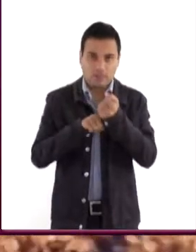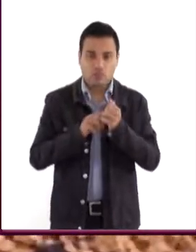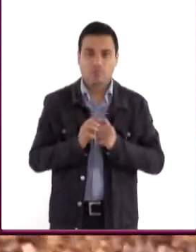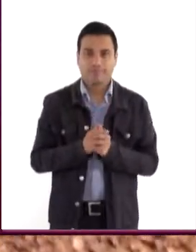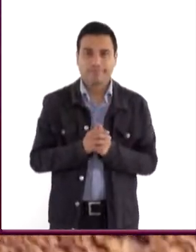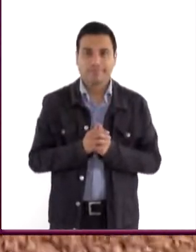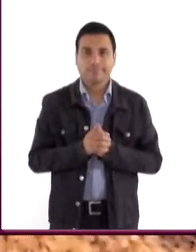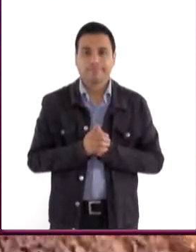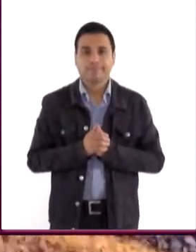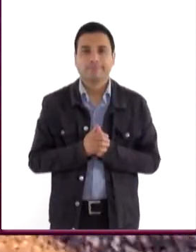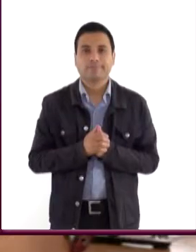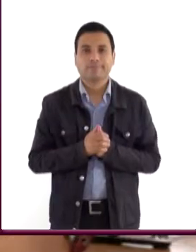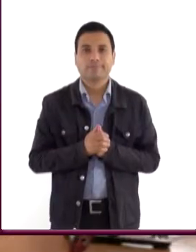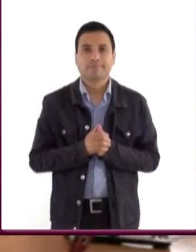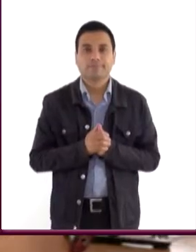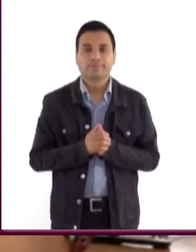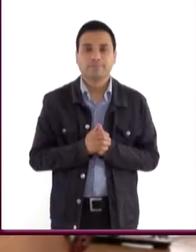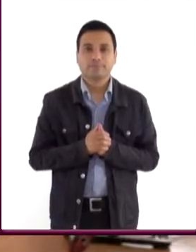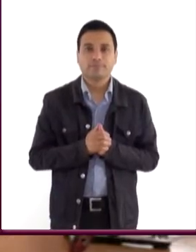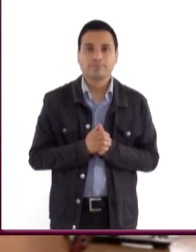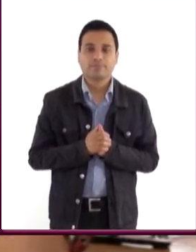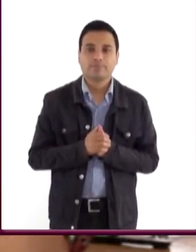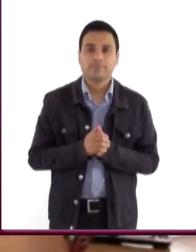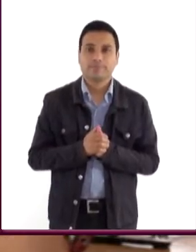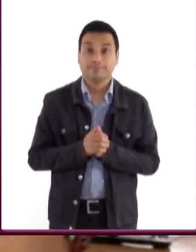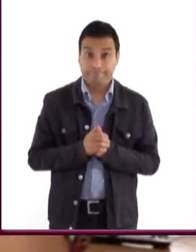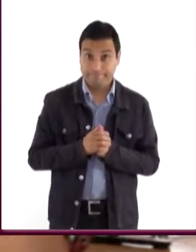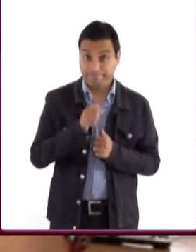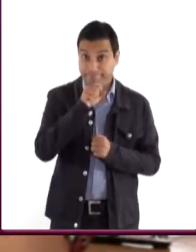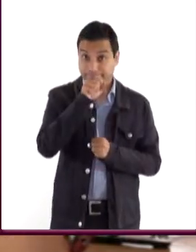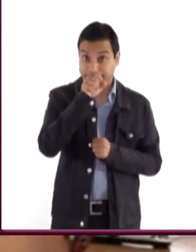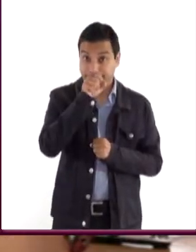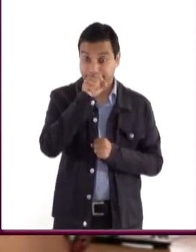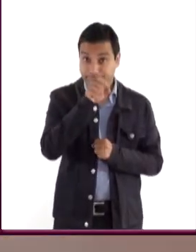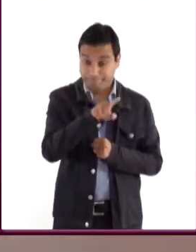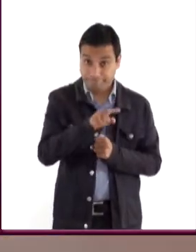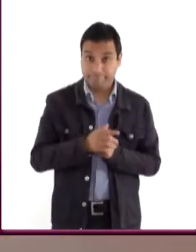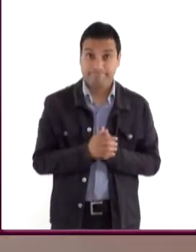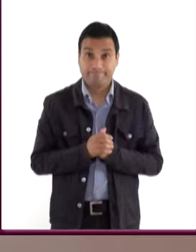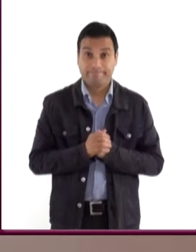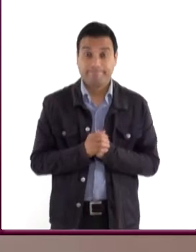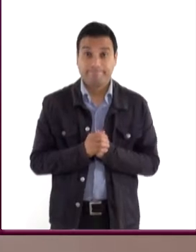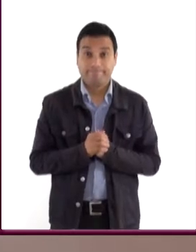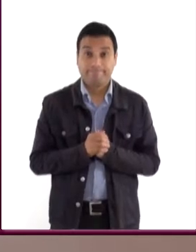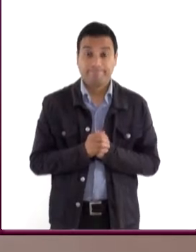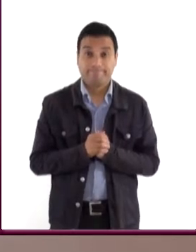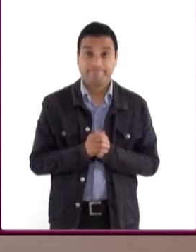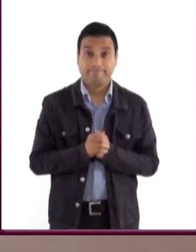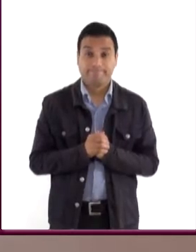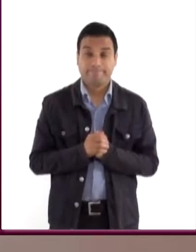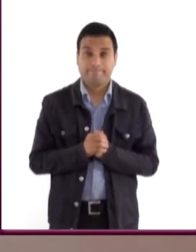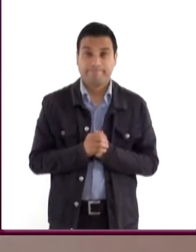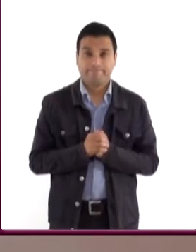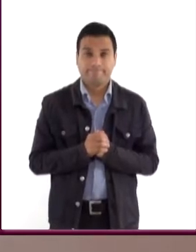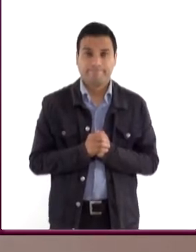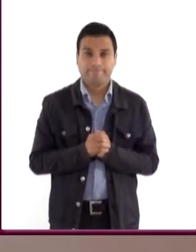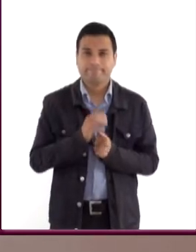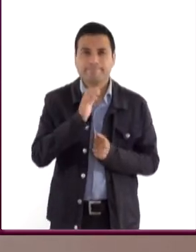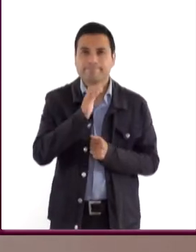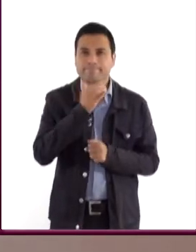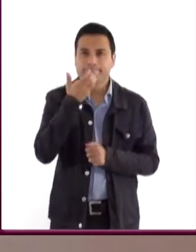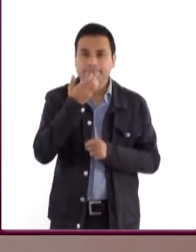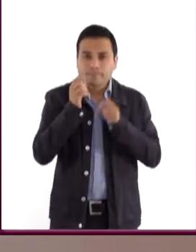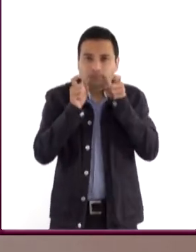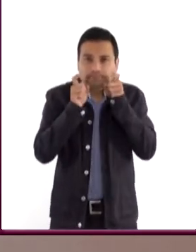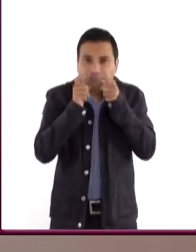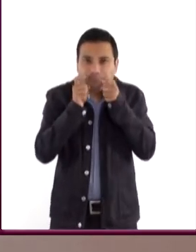California en zonas muy áridas. Y además de eso, suelen soltar como una pequeña